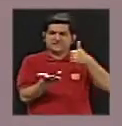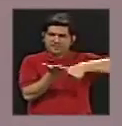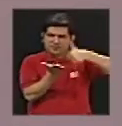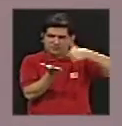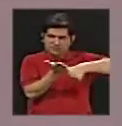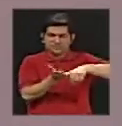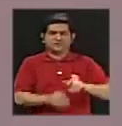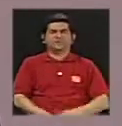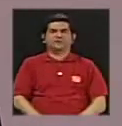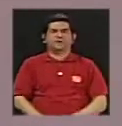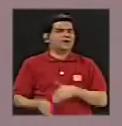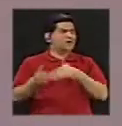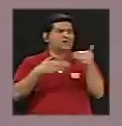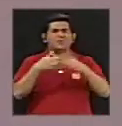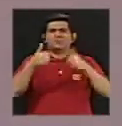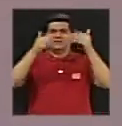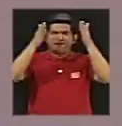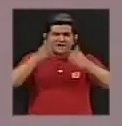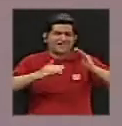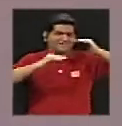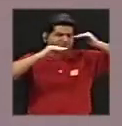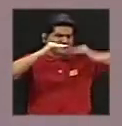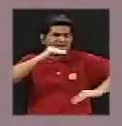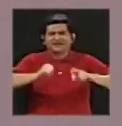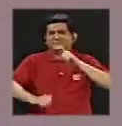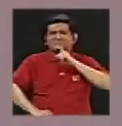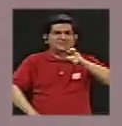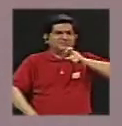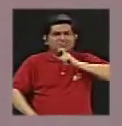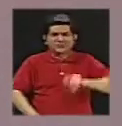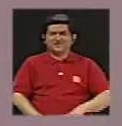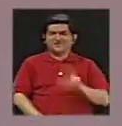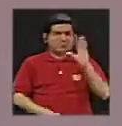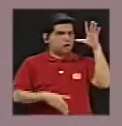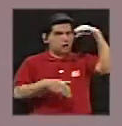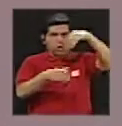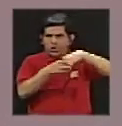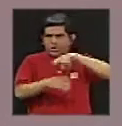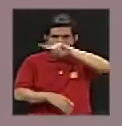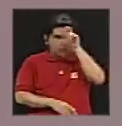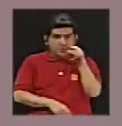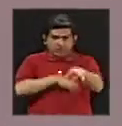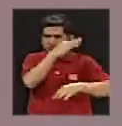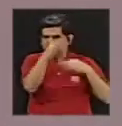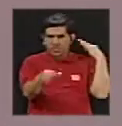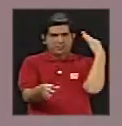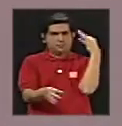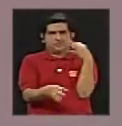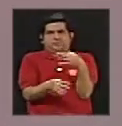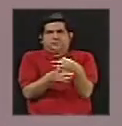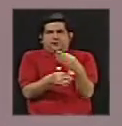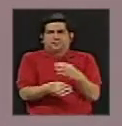Entonces, por más que el candidato esté bajo, es difícil no tomarlo en cuenta para una pregunta